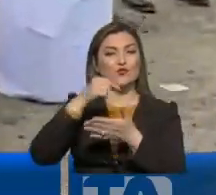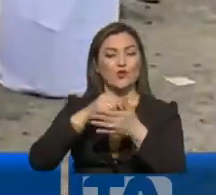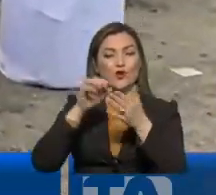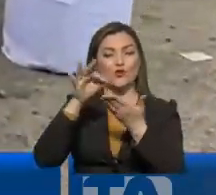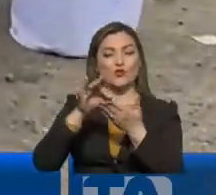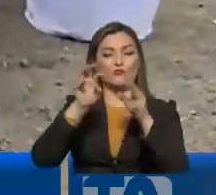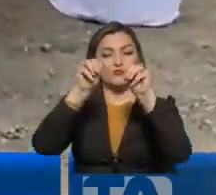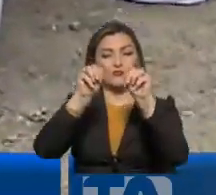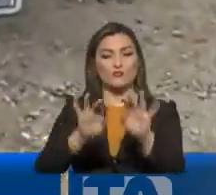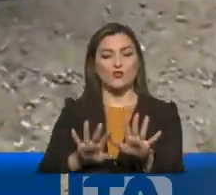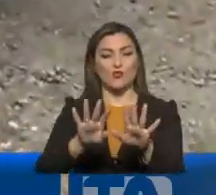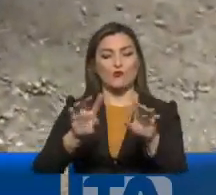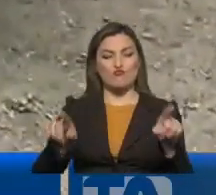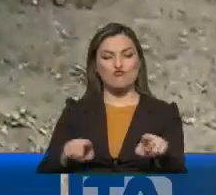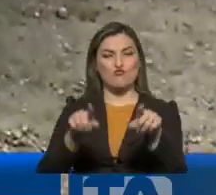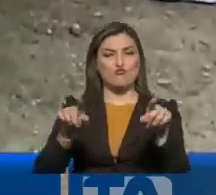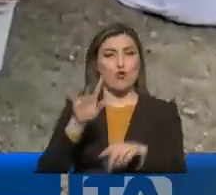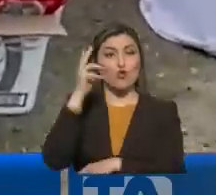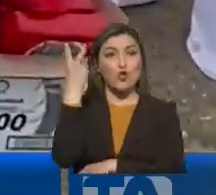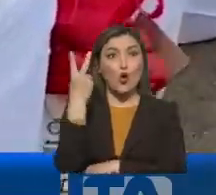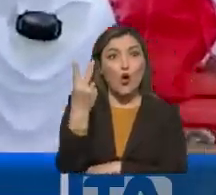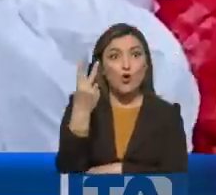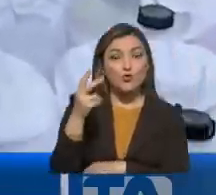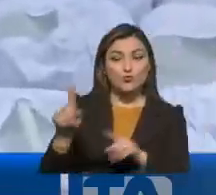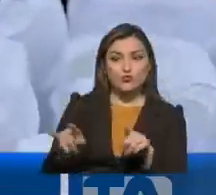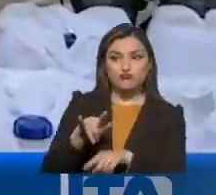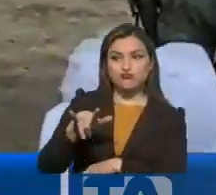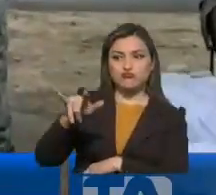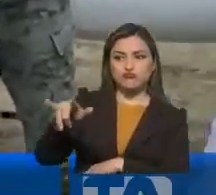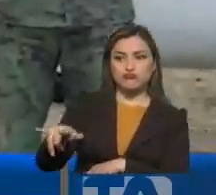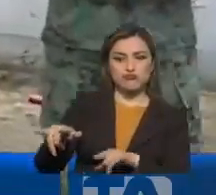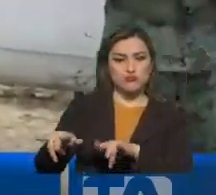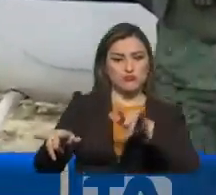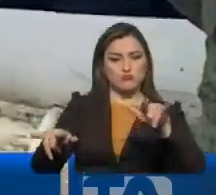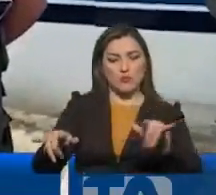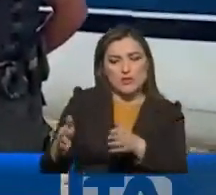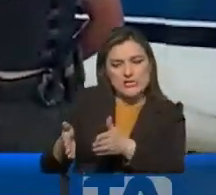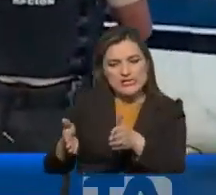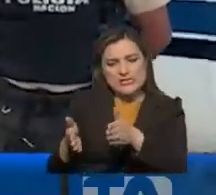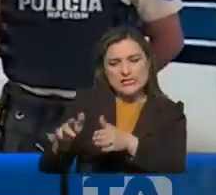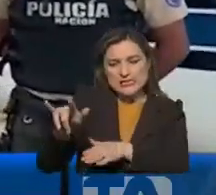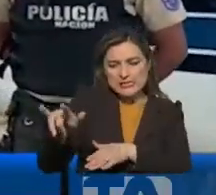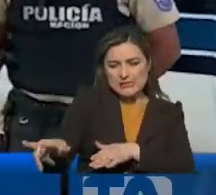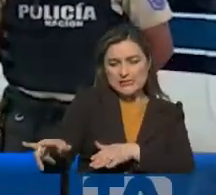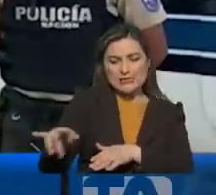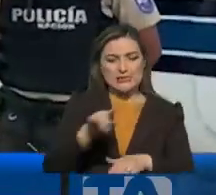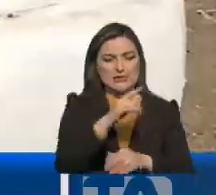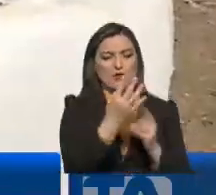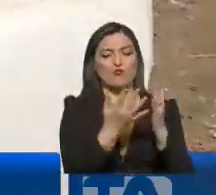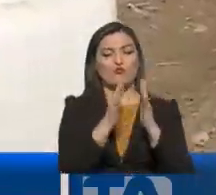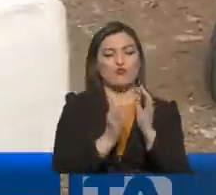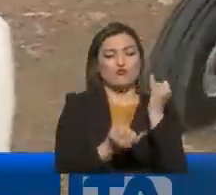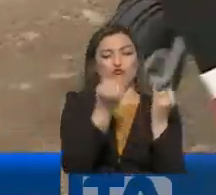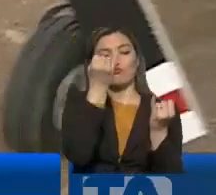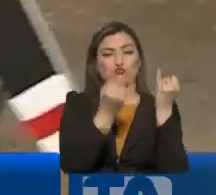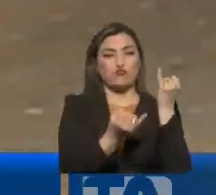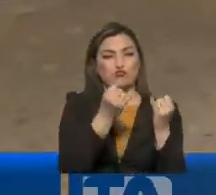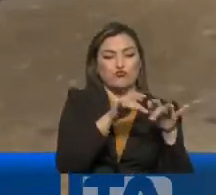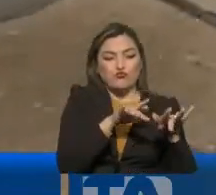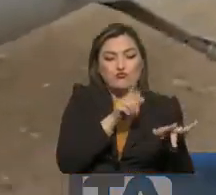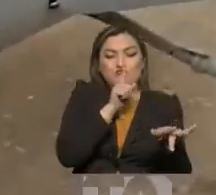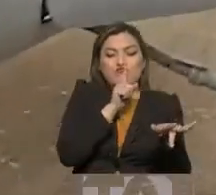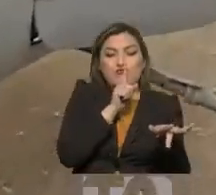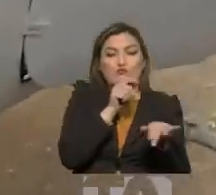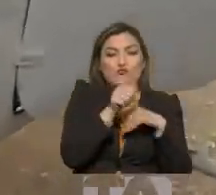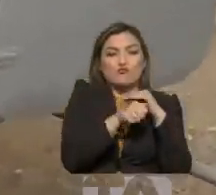origen extranjeros fueron encontradas aún estaba a la altura de un angosto camino improvisado la otra entre la vegetación el hallazgo se produjo la madrugada